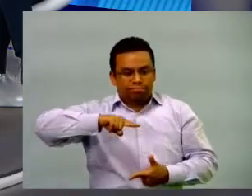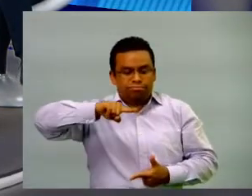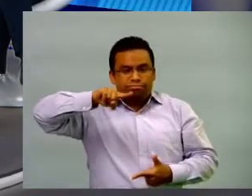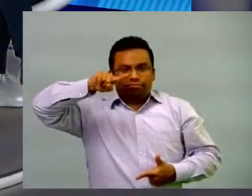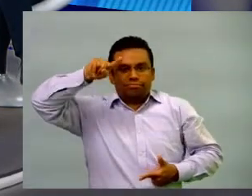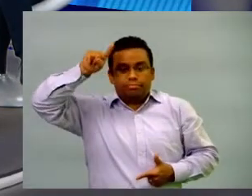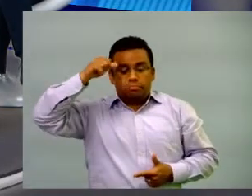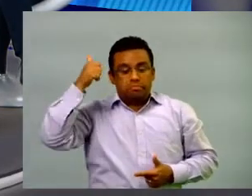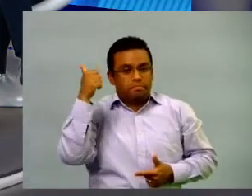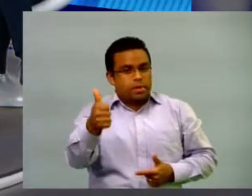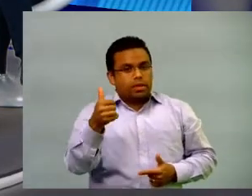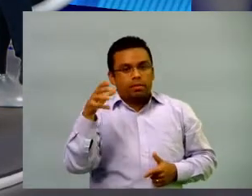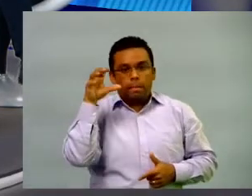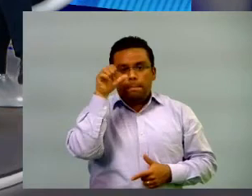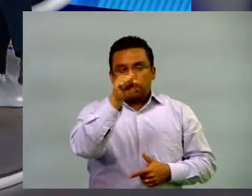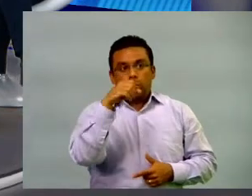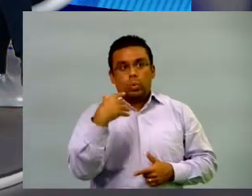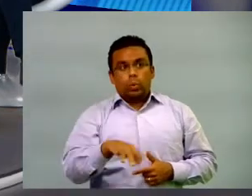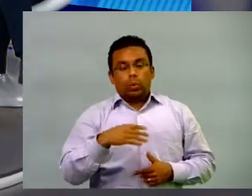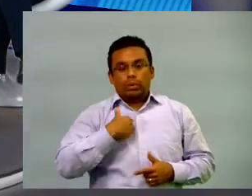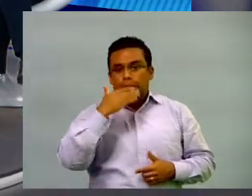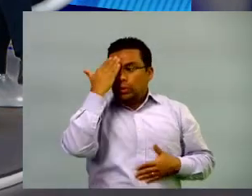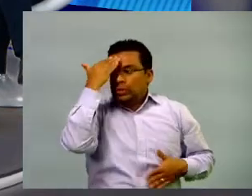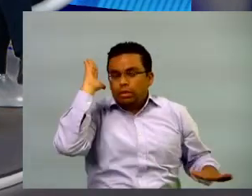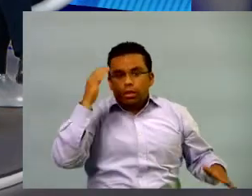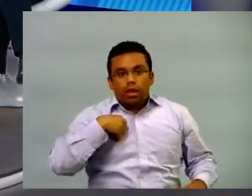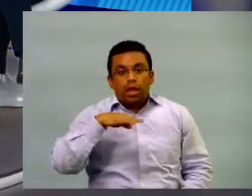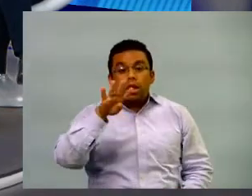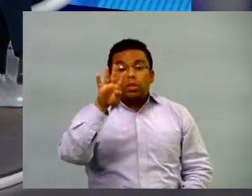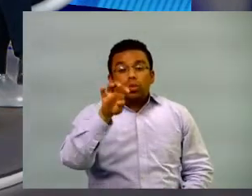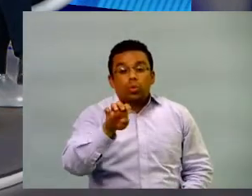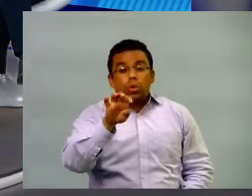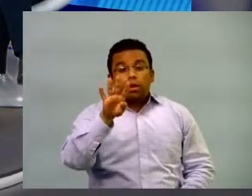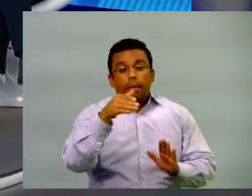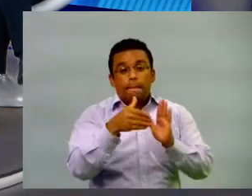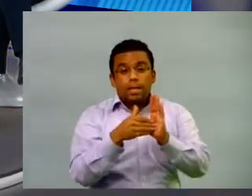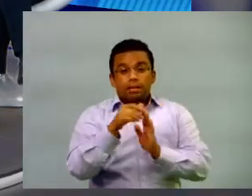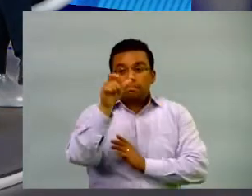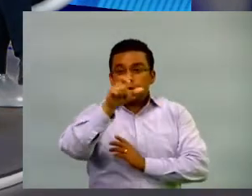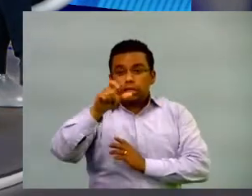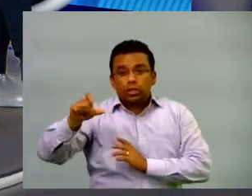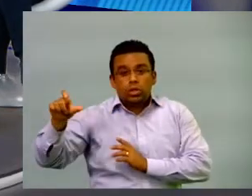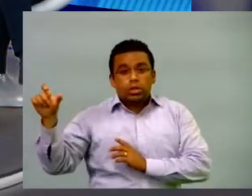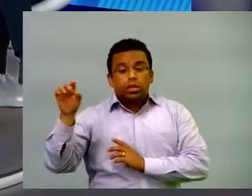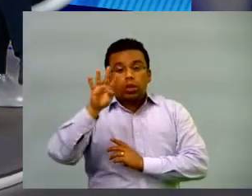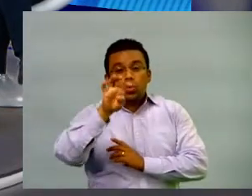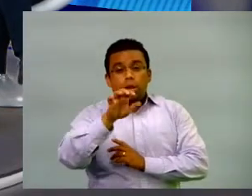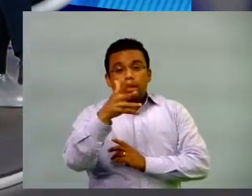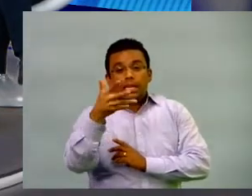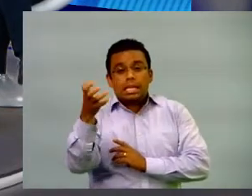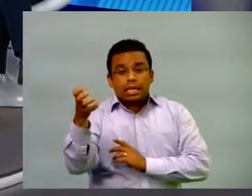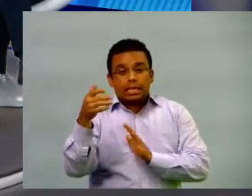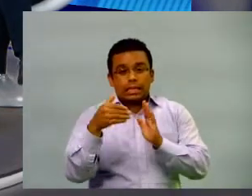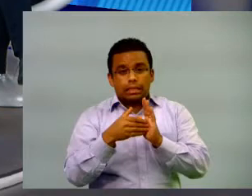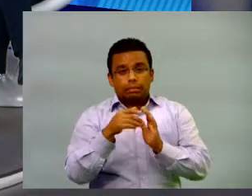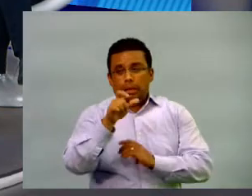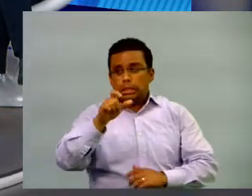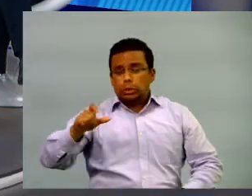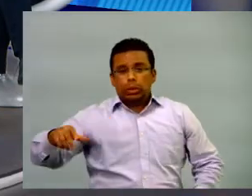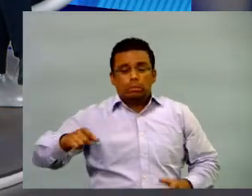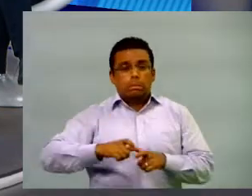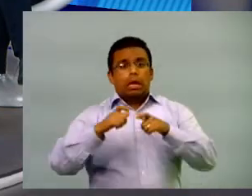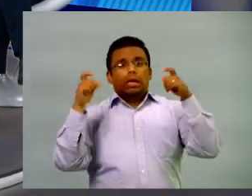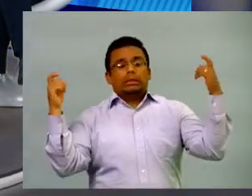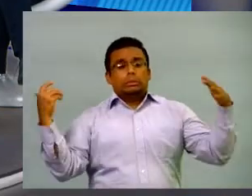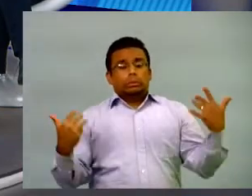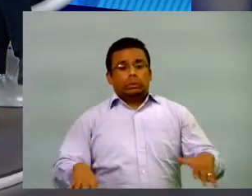alcanzado y que no nos imaginábamos, más de 9.500 inscritos en este Educa Digital virtual,